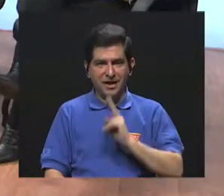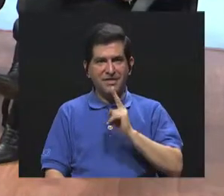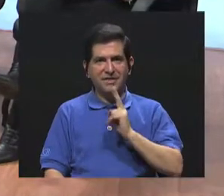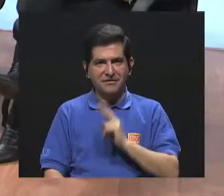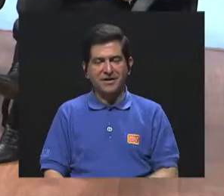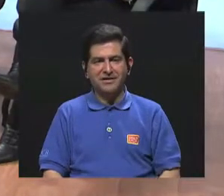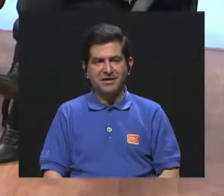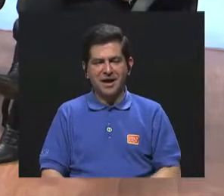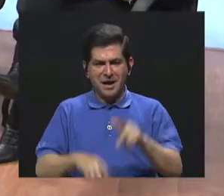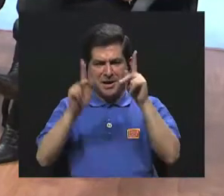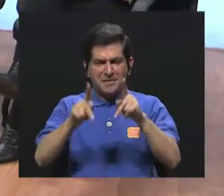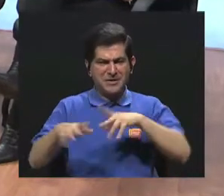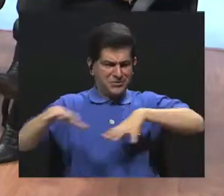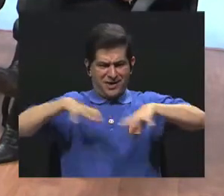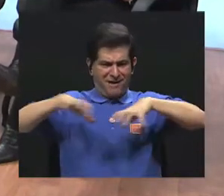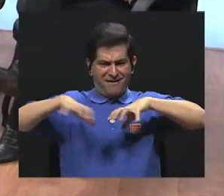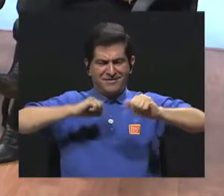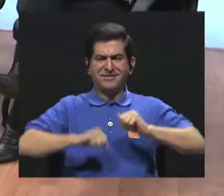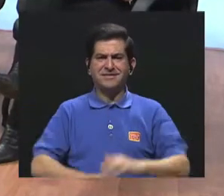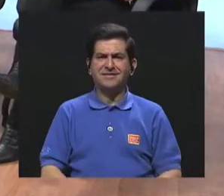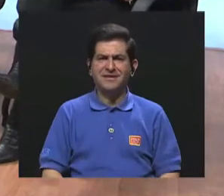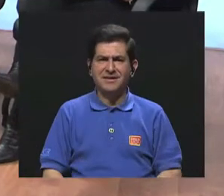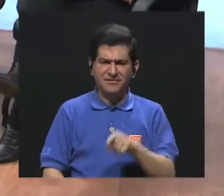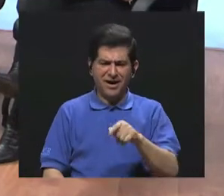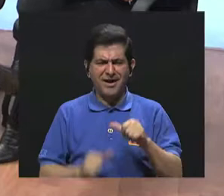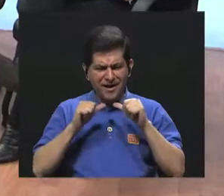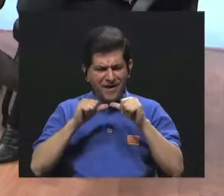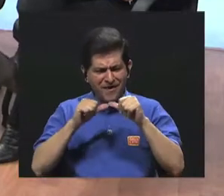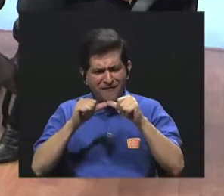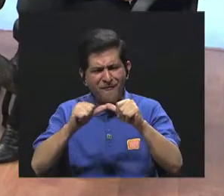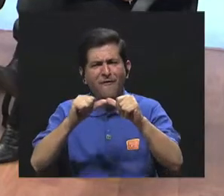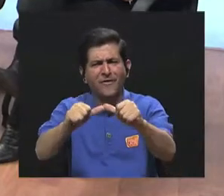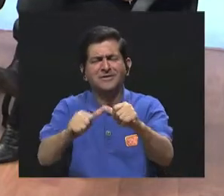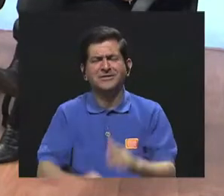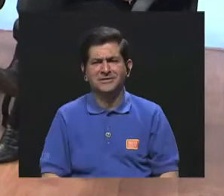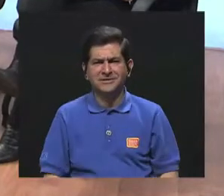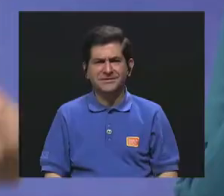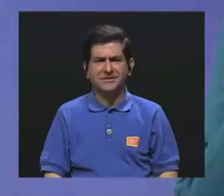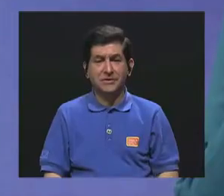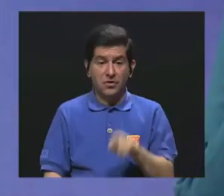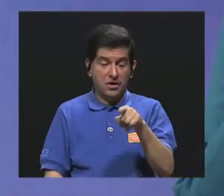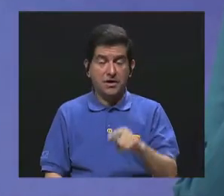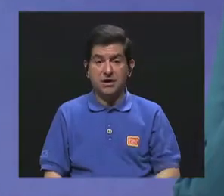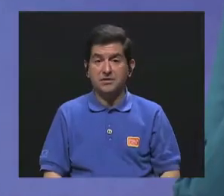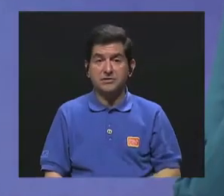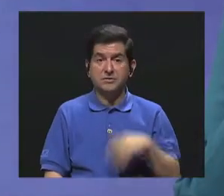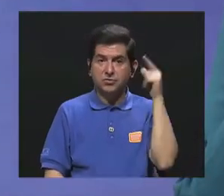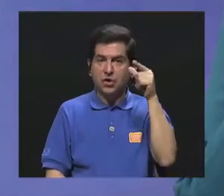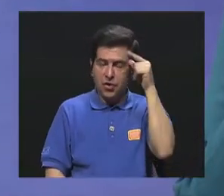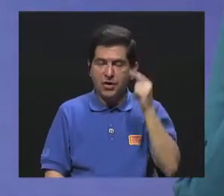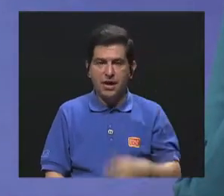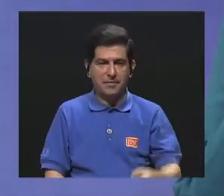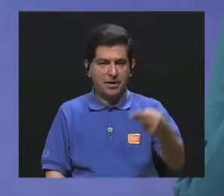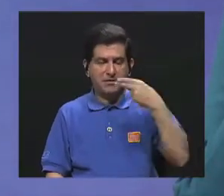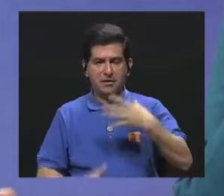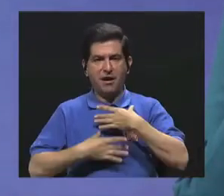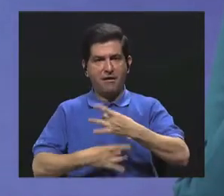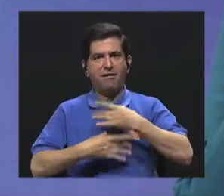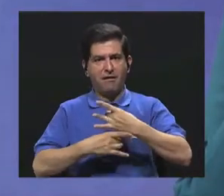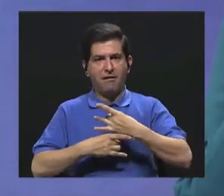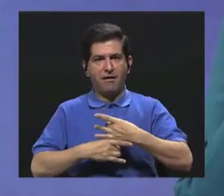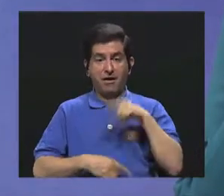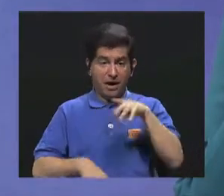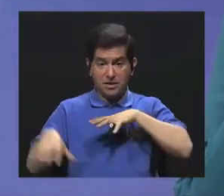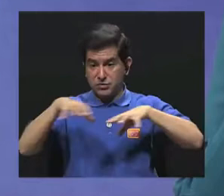es como un personaje muy activo que está constantemente como... Y eso inevitablemente para una historia es súper interesante porque te mueve